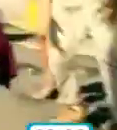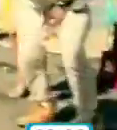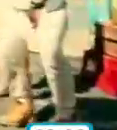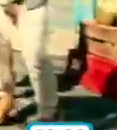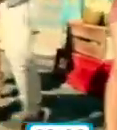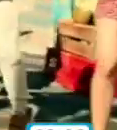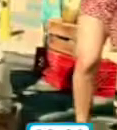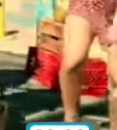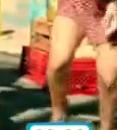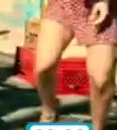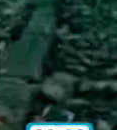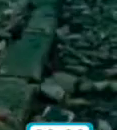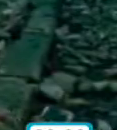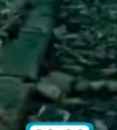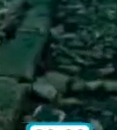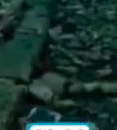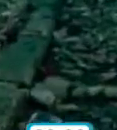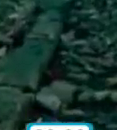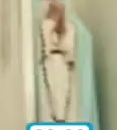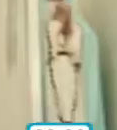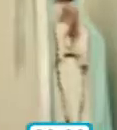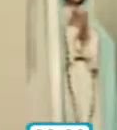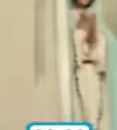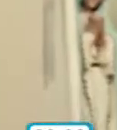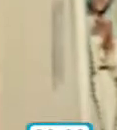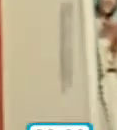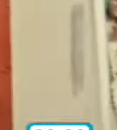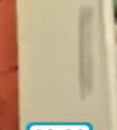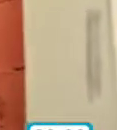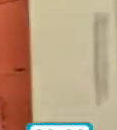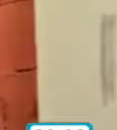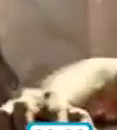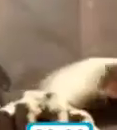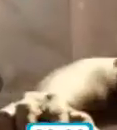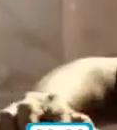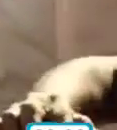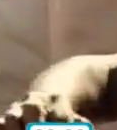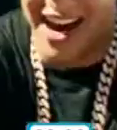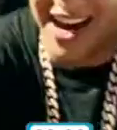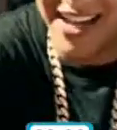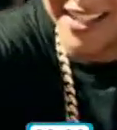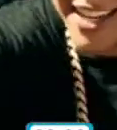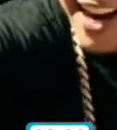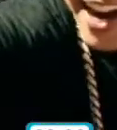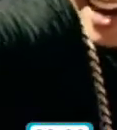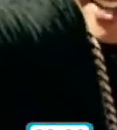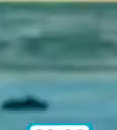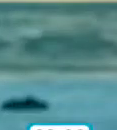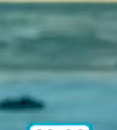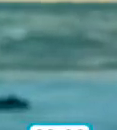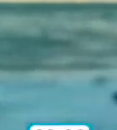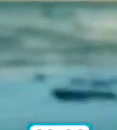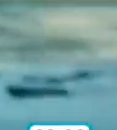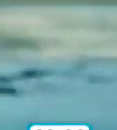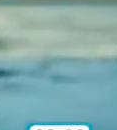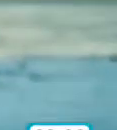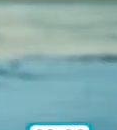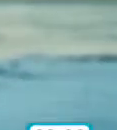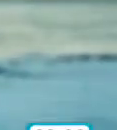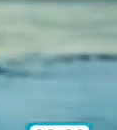Despacito, quiero desnudarte a besos despacito. Firma en las paredes de tu laberinto y hacer de tu cuerpo todo